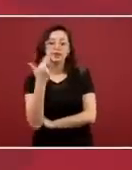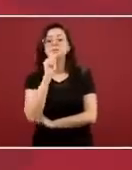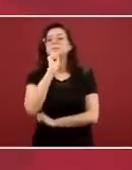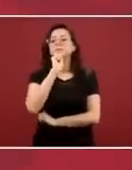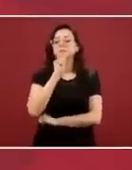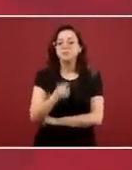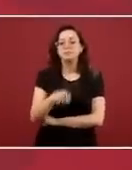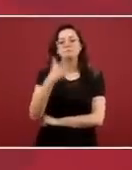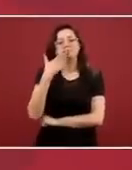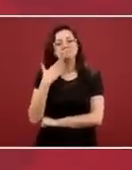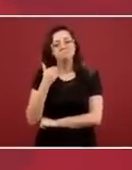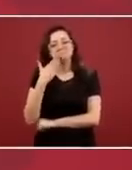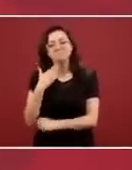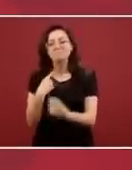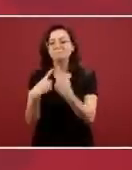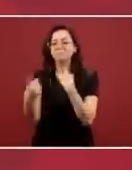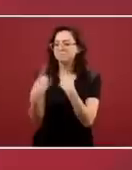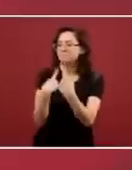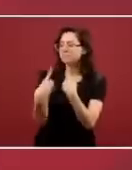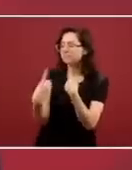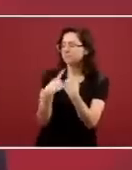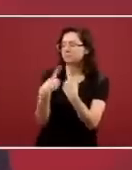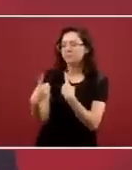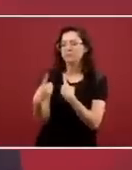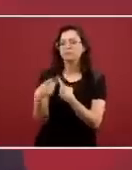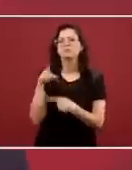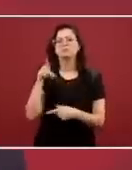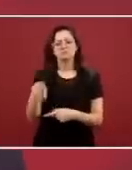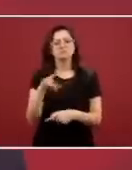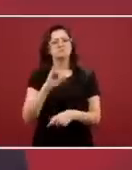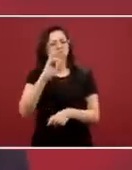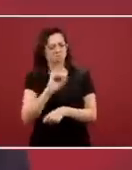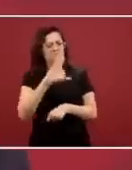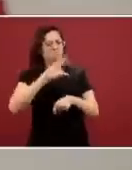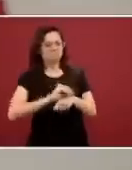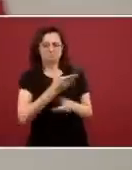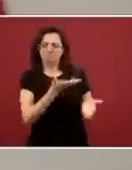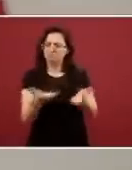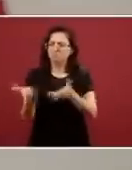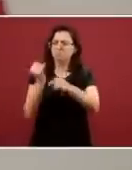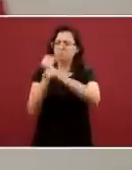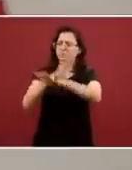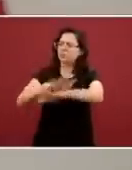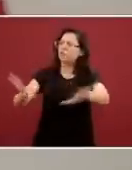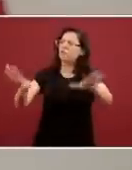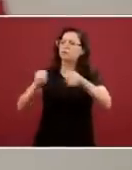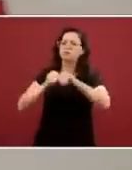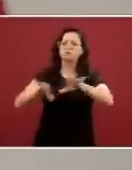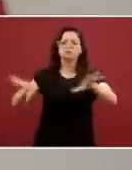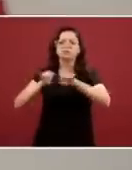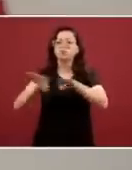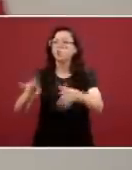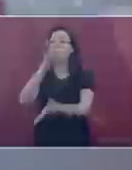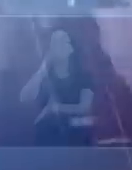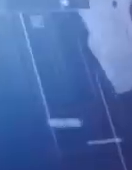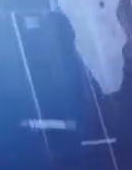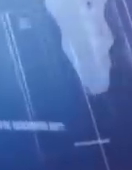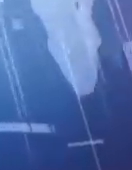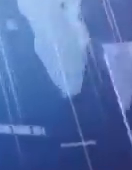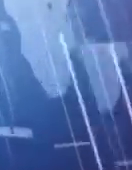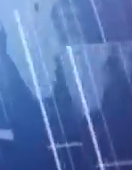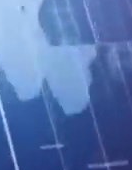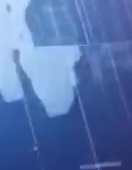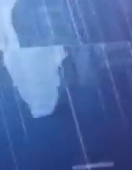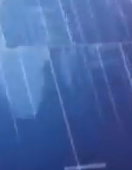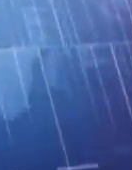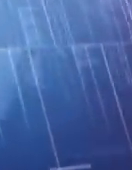amigable, ofrecieron dar los espacios informativos apropiados y mantener una línea técnica de esto. Sin embargo,